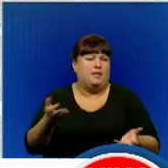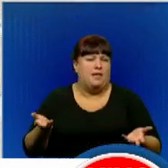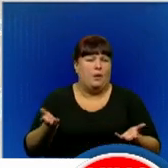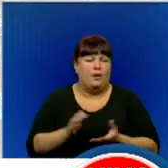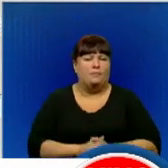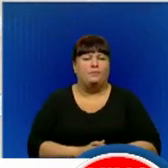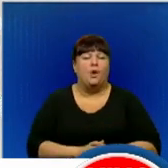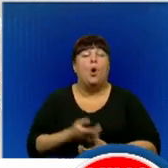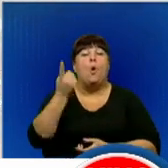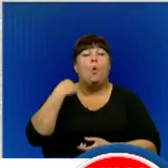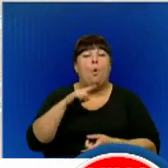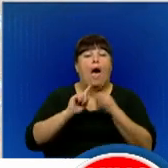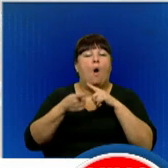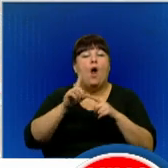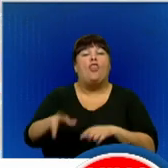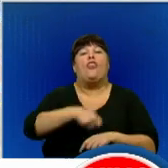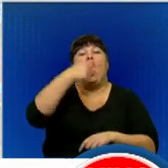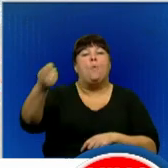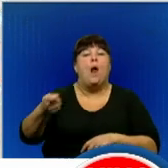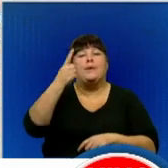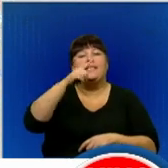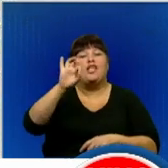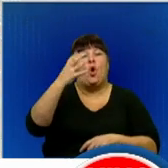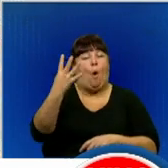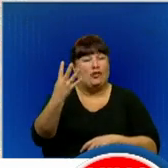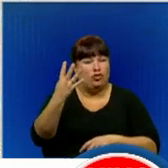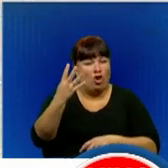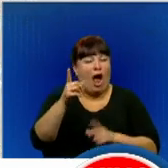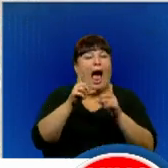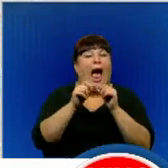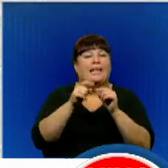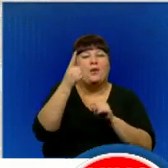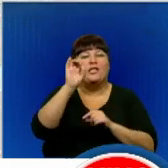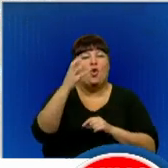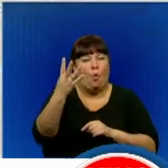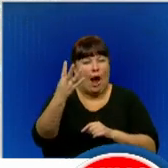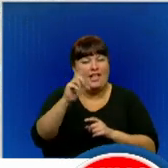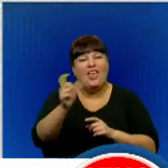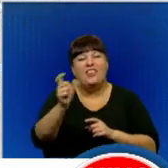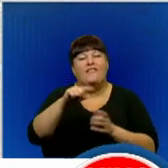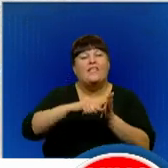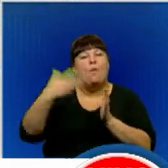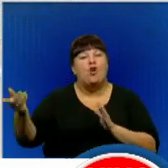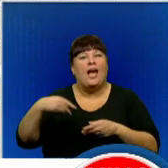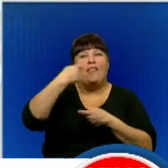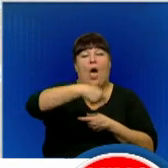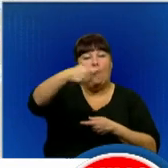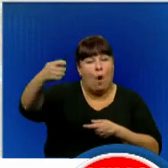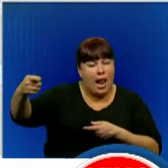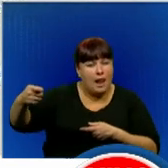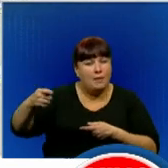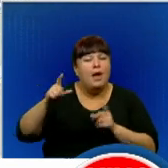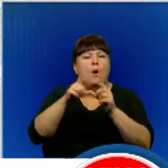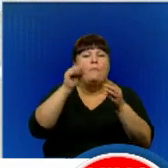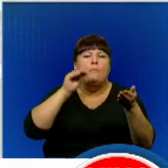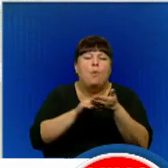cuando se definió la devolución del 104 del artículo 104 excedente conurbano bonaerense se puso